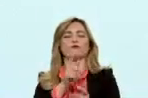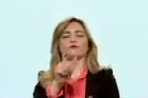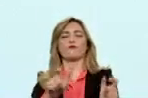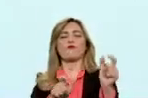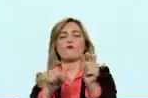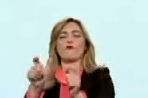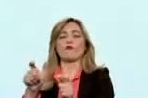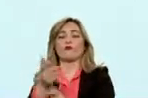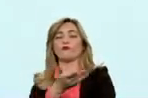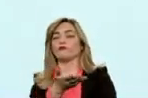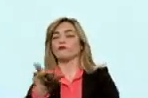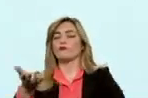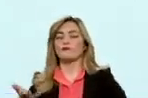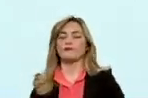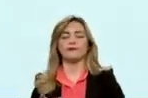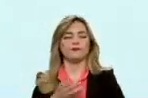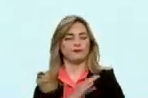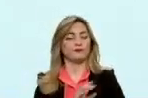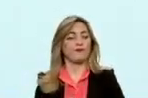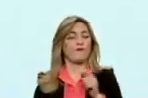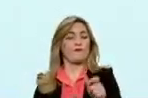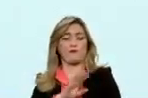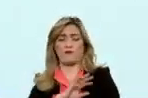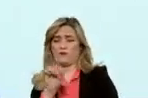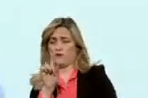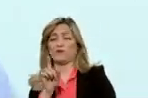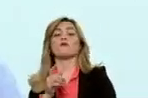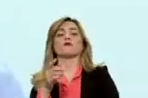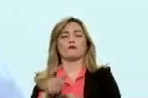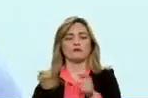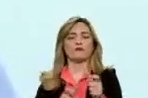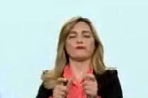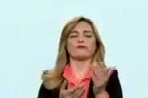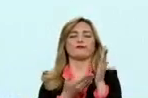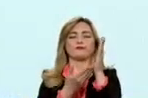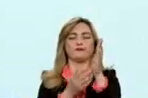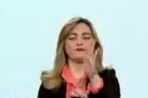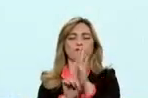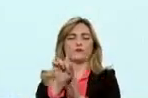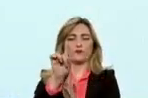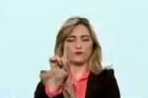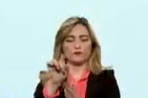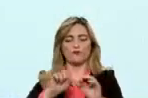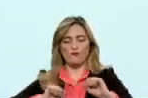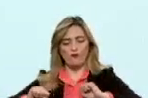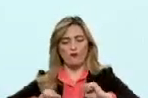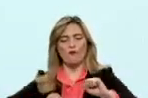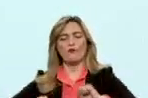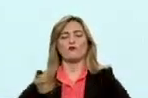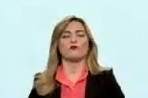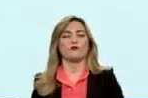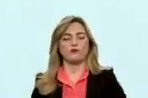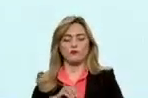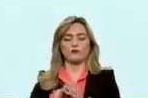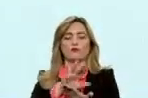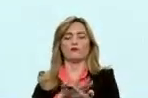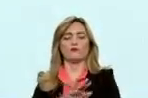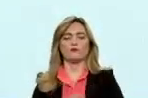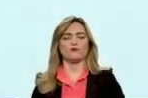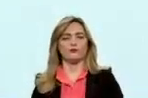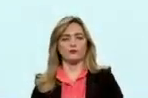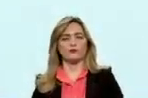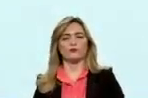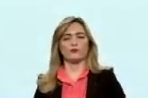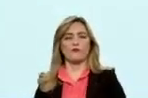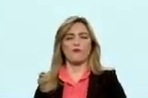no al municipio, a la ciudad, cuál es el modelo de desarrollo, cuál es el modelo de gestión que se debe implementar a partir de